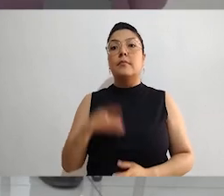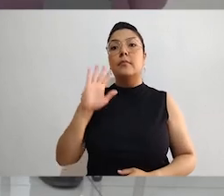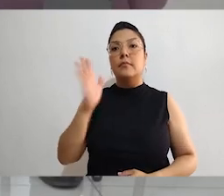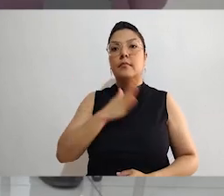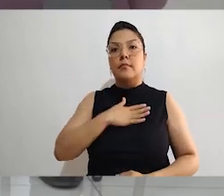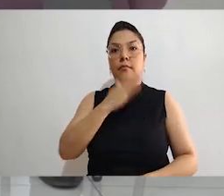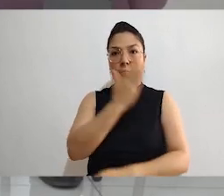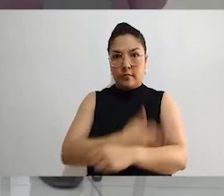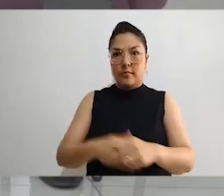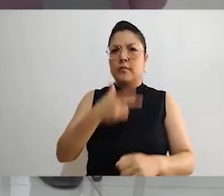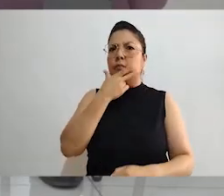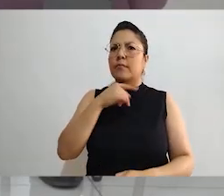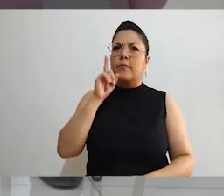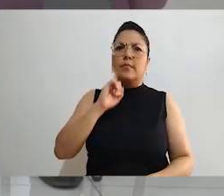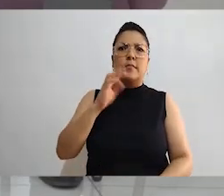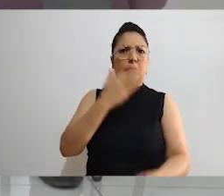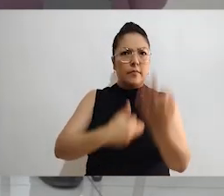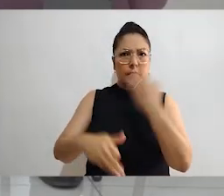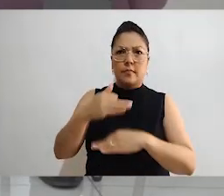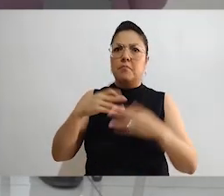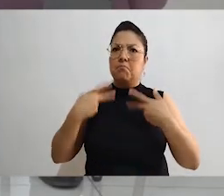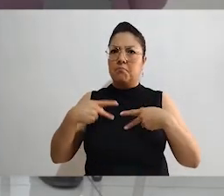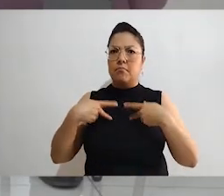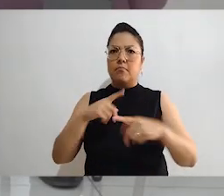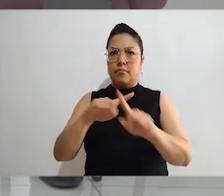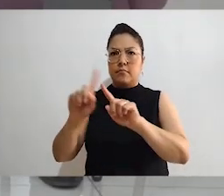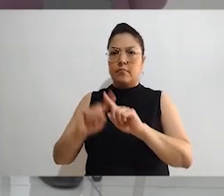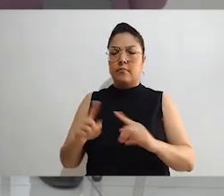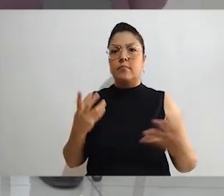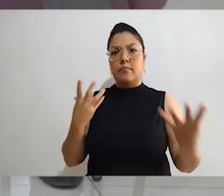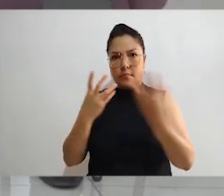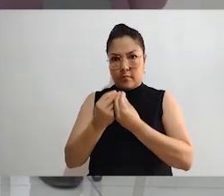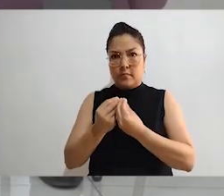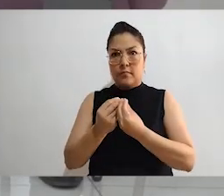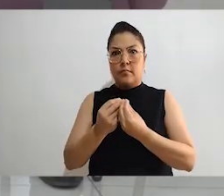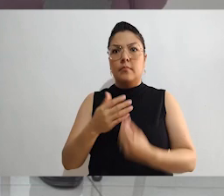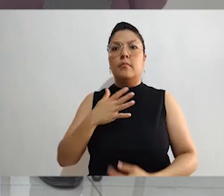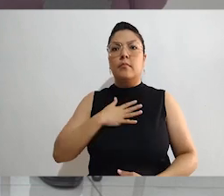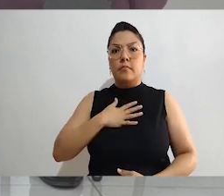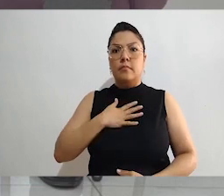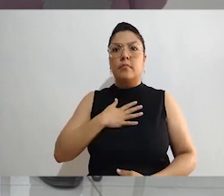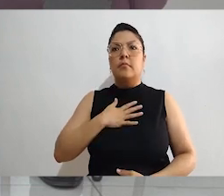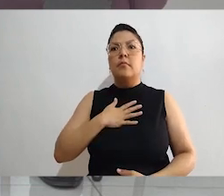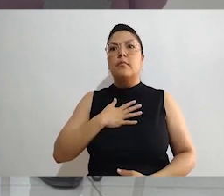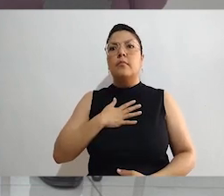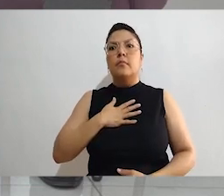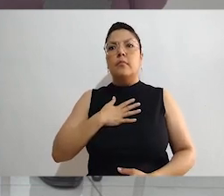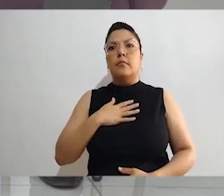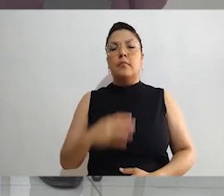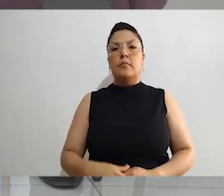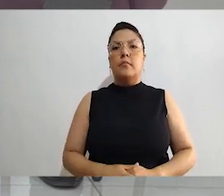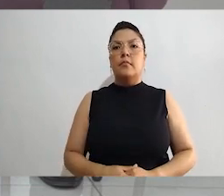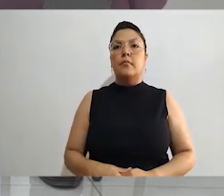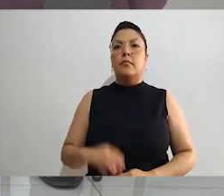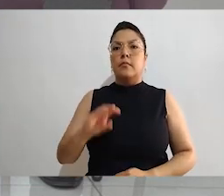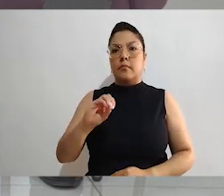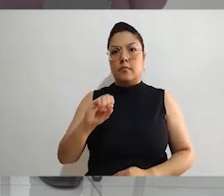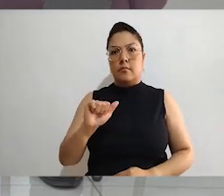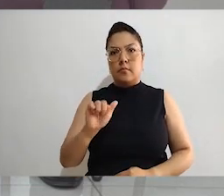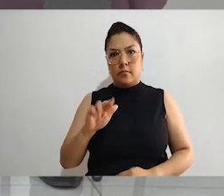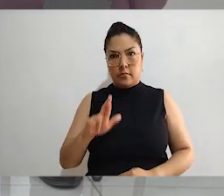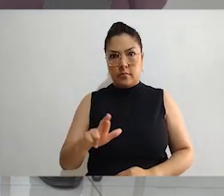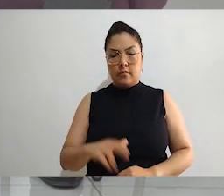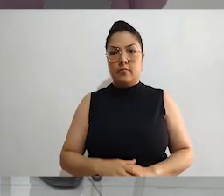buenas tardes a todas y todas las personas que nos acompañan en este día. Mi nombre es Oscar Rodríguez Fuentes, consejero electoral del Estado de